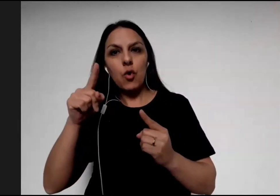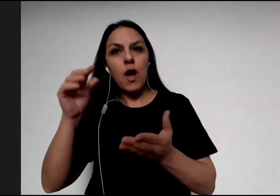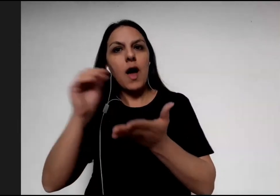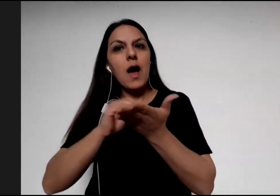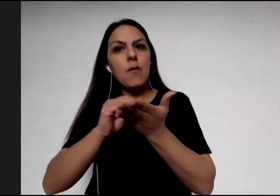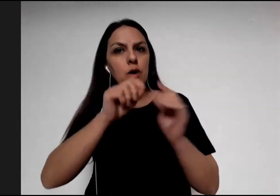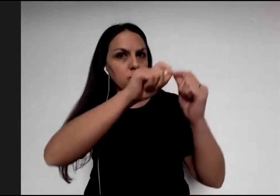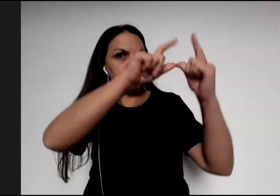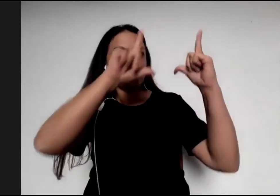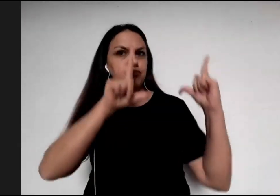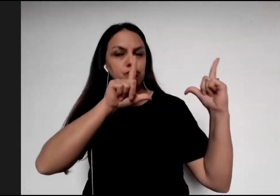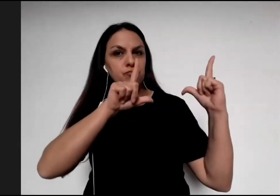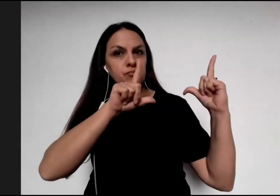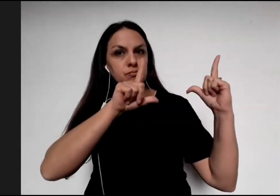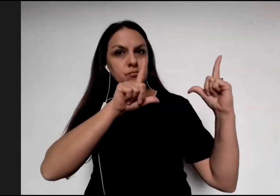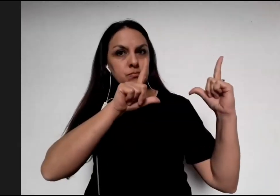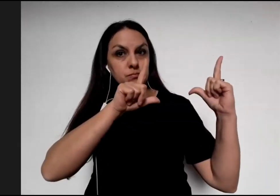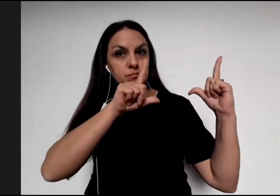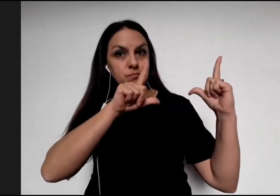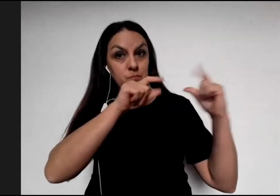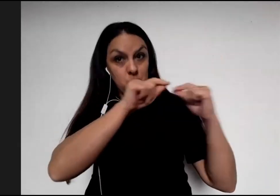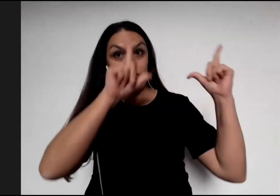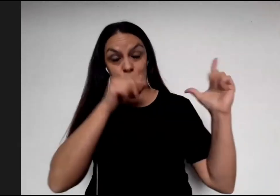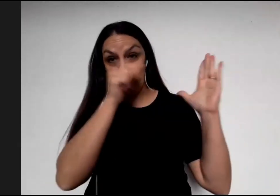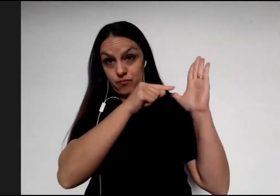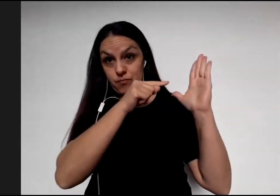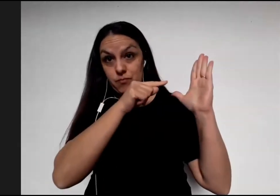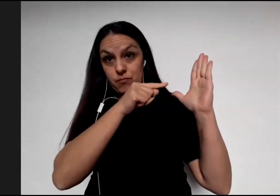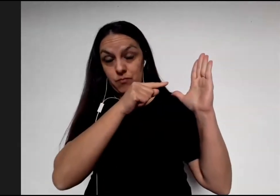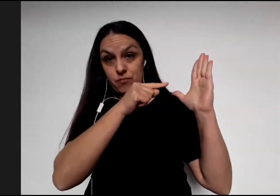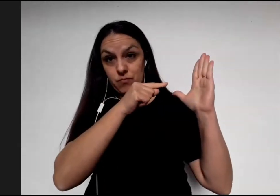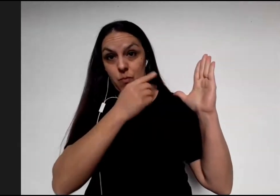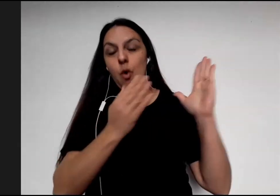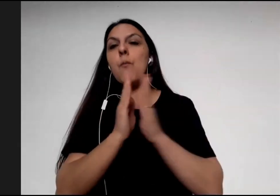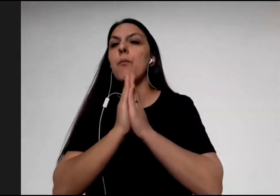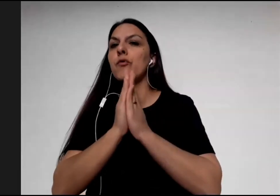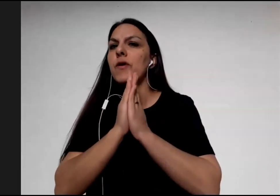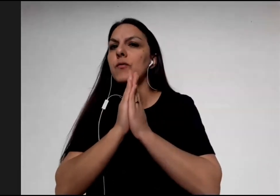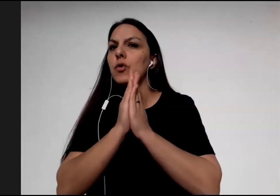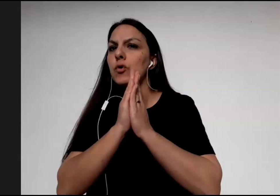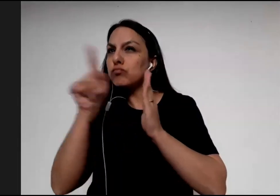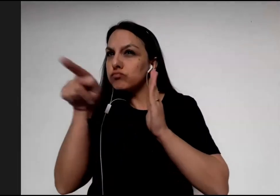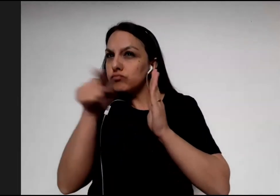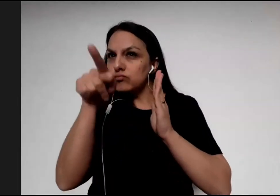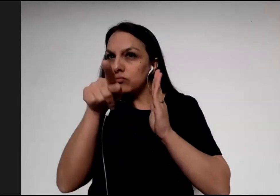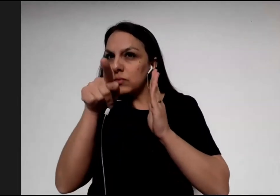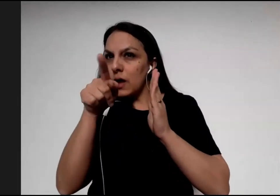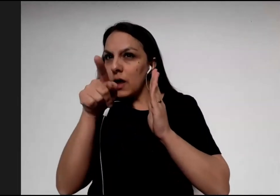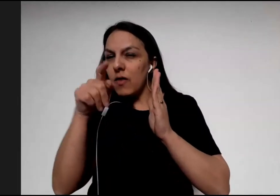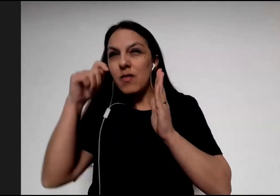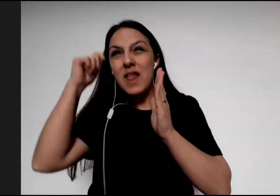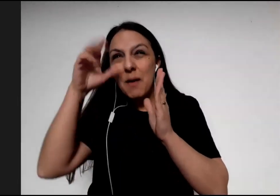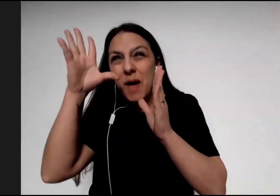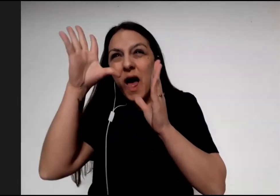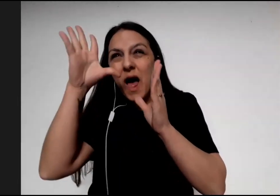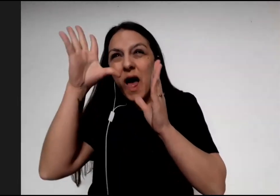el power que va a utilizar, le pedimos a todos que apoyen sus cámaras para que las